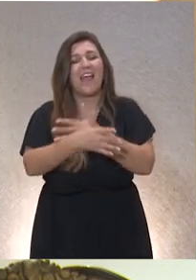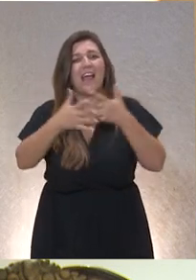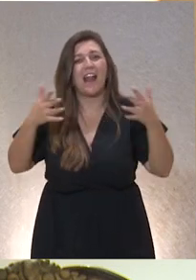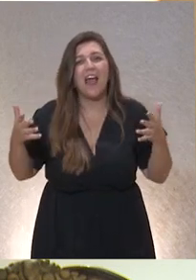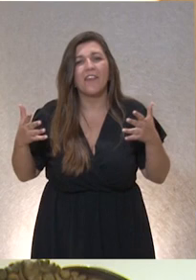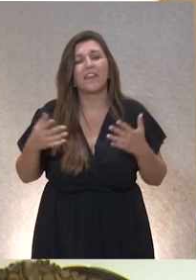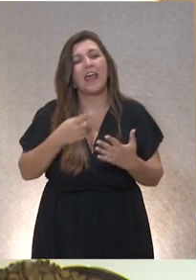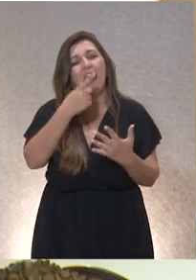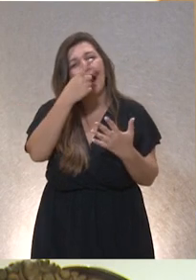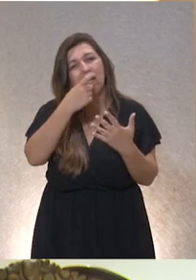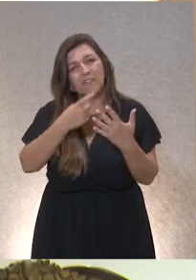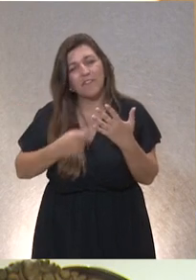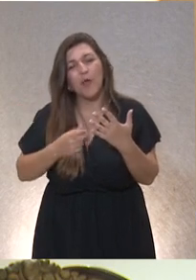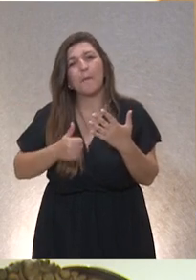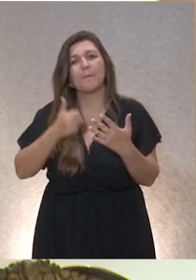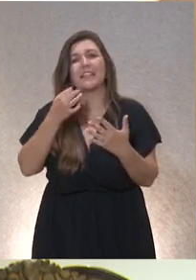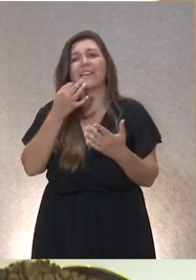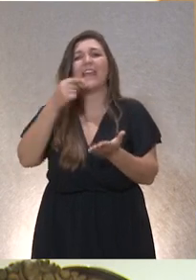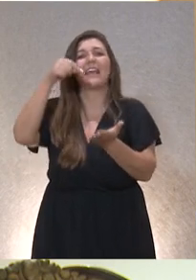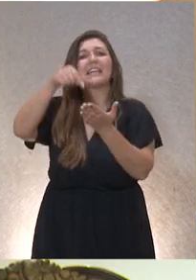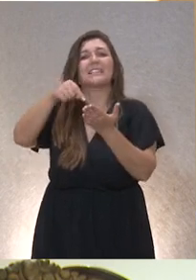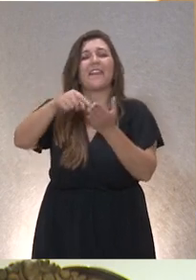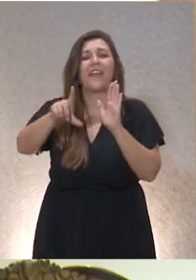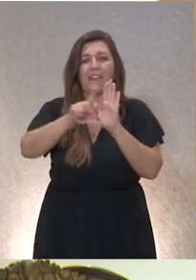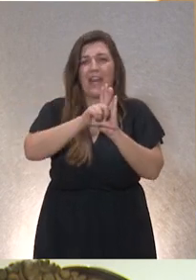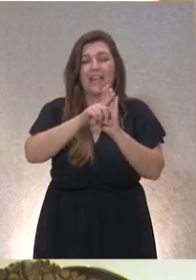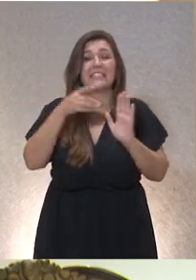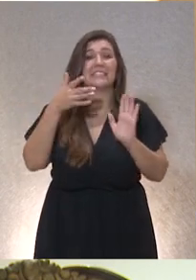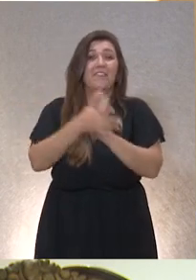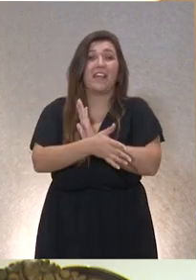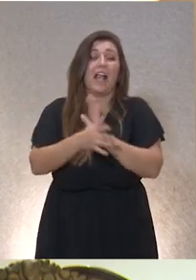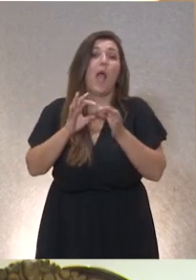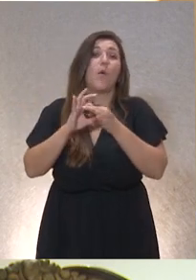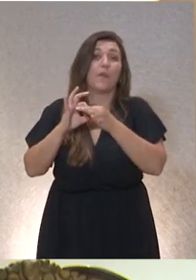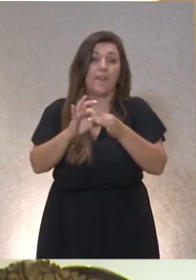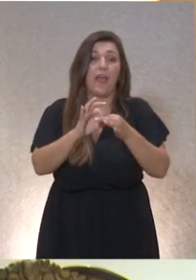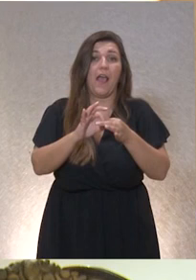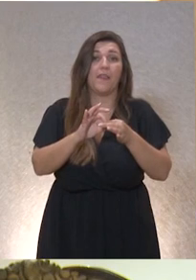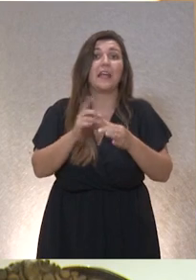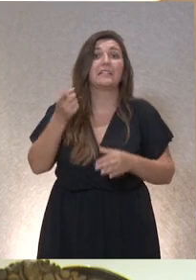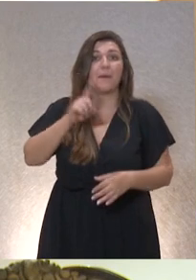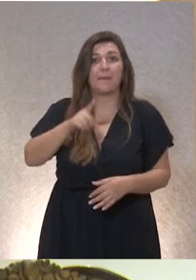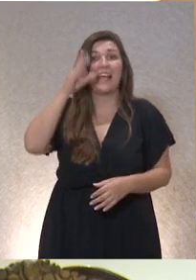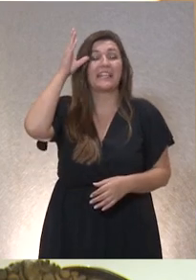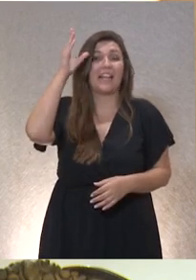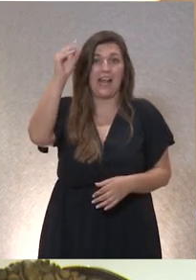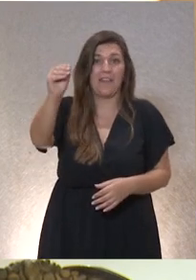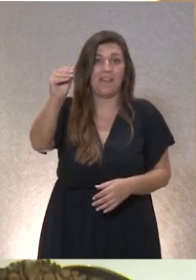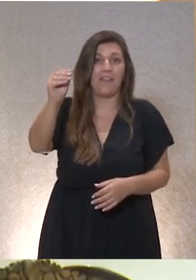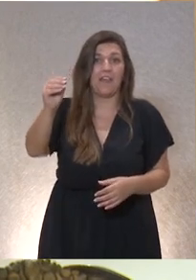rectificaciones más allá de la exigencia legal significa humildad pero también inteligencia